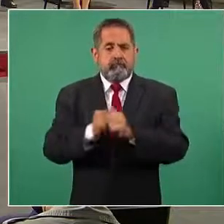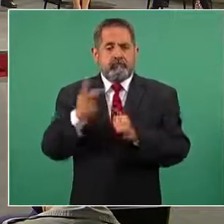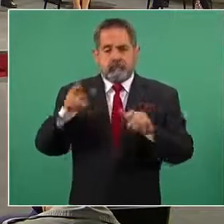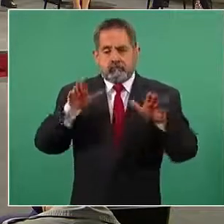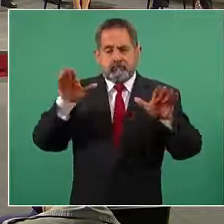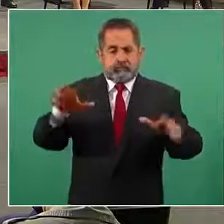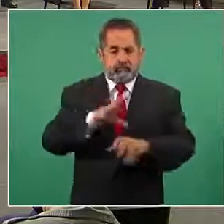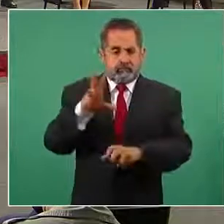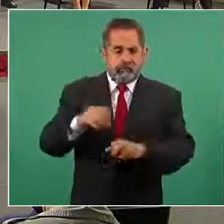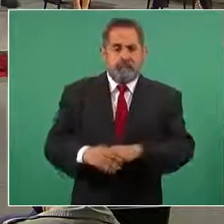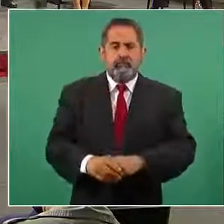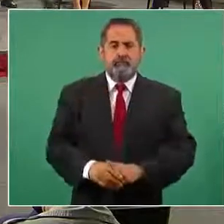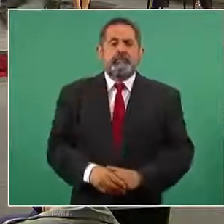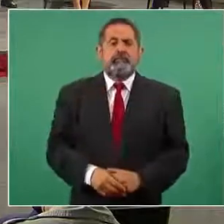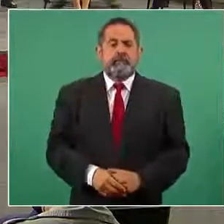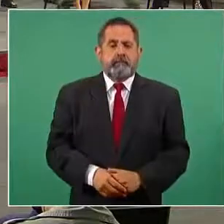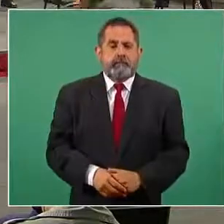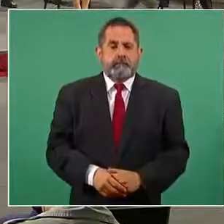todo.